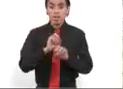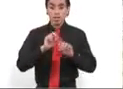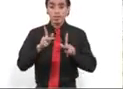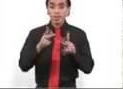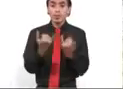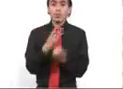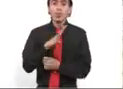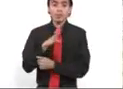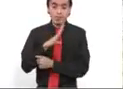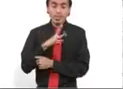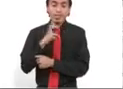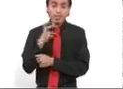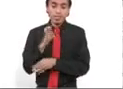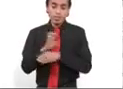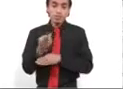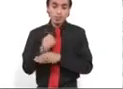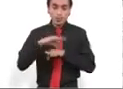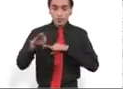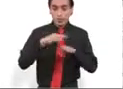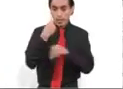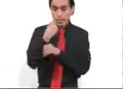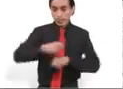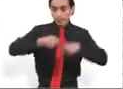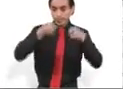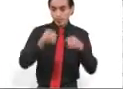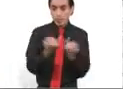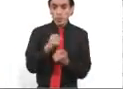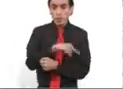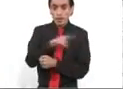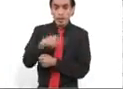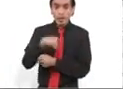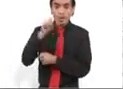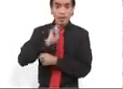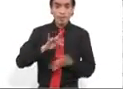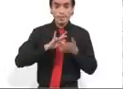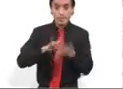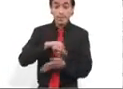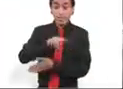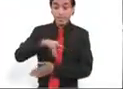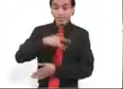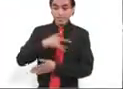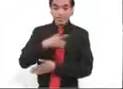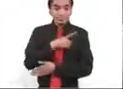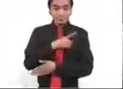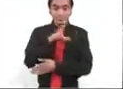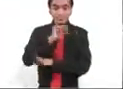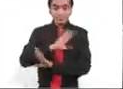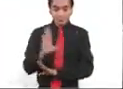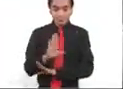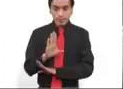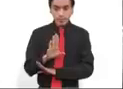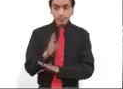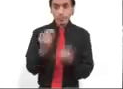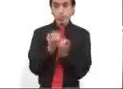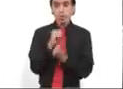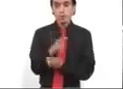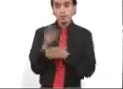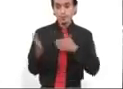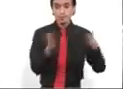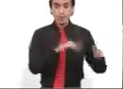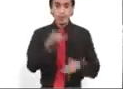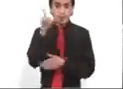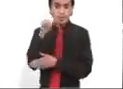dar seguridad y siempre pues apoyando a las mujeres, que no se sientan solas. Y finalmente, doctora, mañana usted